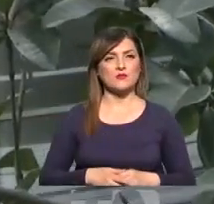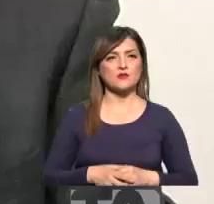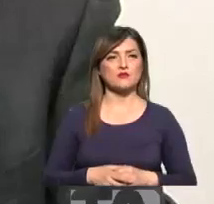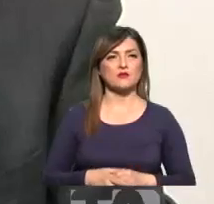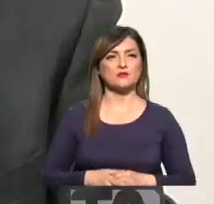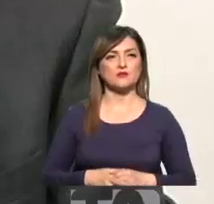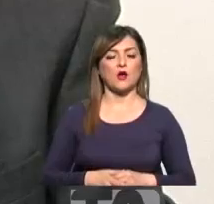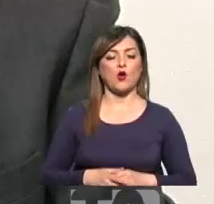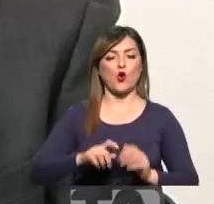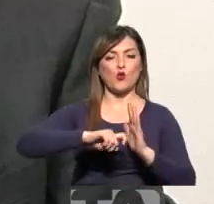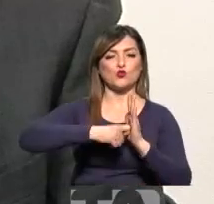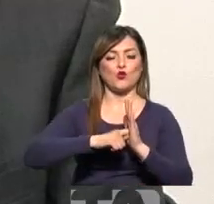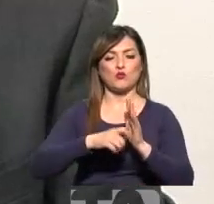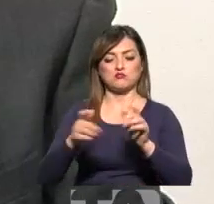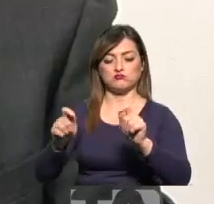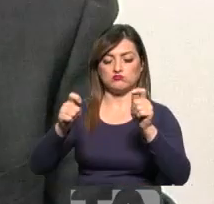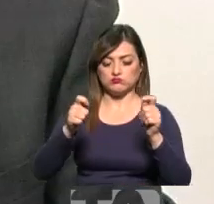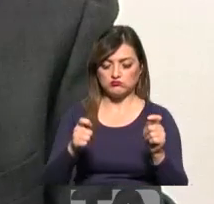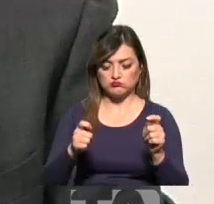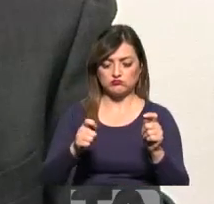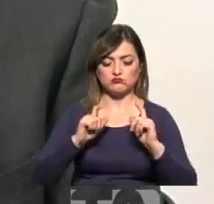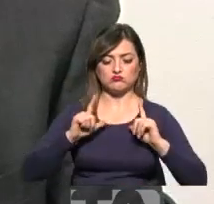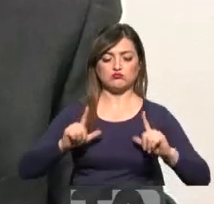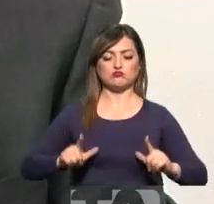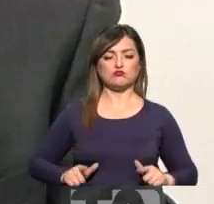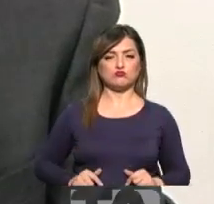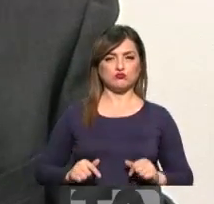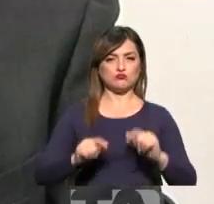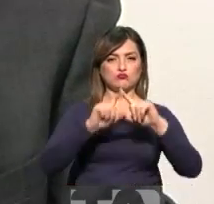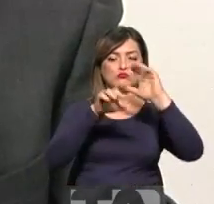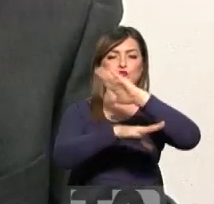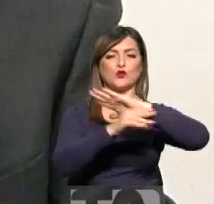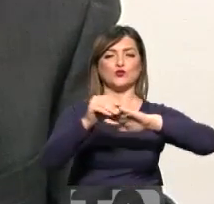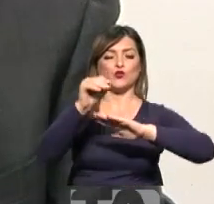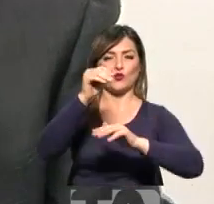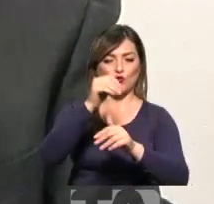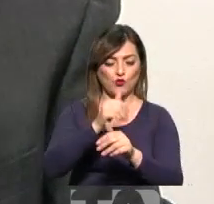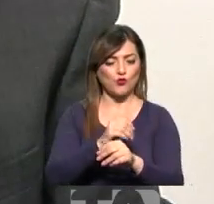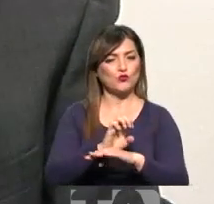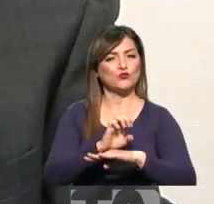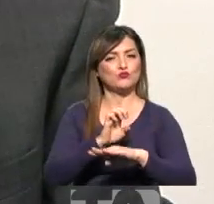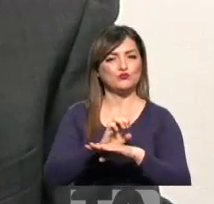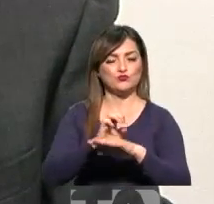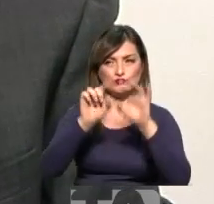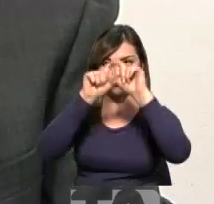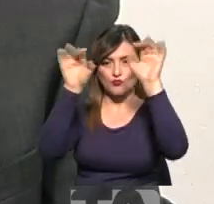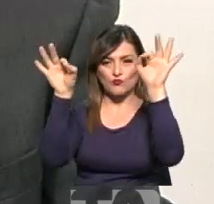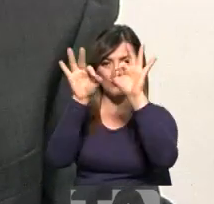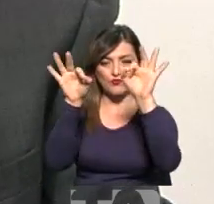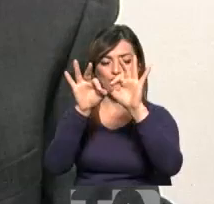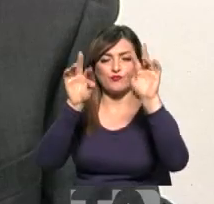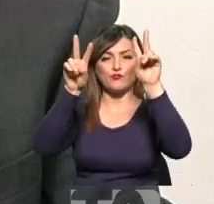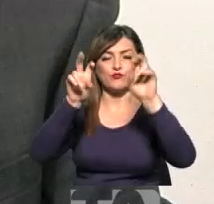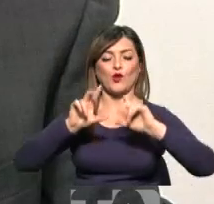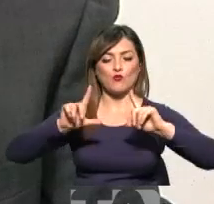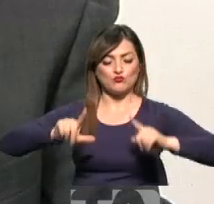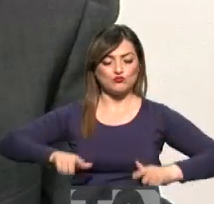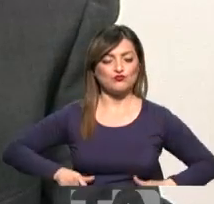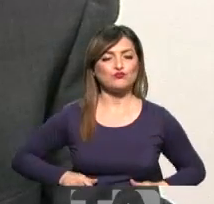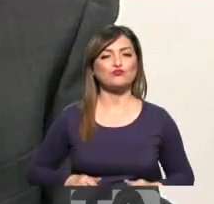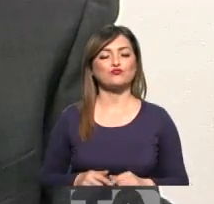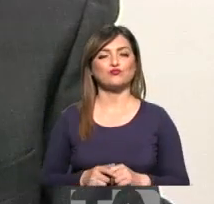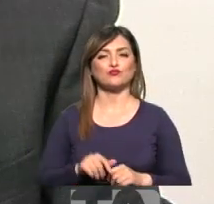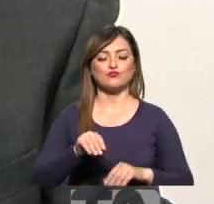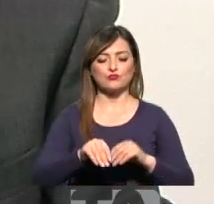escritorio. Estamos hablando de salud, de Petroecuador, de las eléctricas. Por el tema de salud nosotros hicimos todos